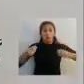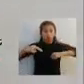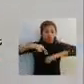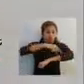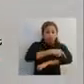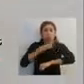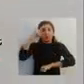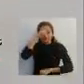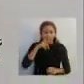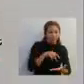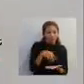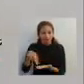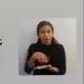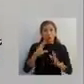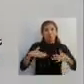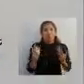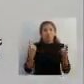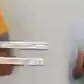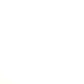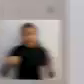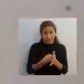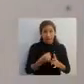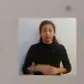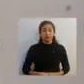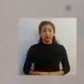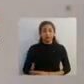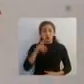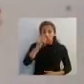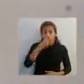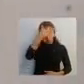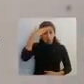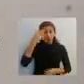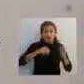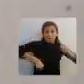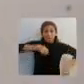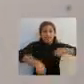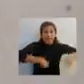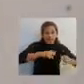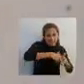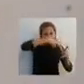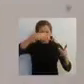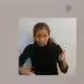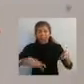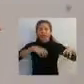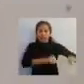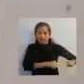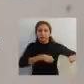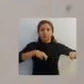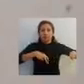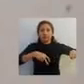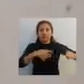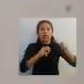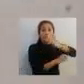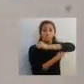podrías dificultar su camino y provocar un accidente. No olvides descender de la bicicleta para acceder a las rampas de los